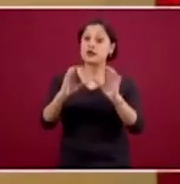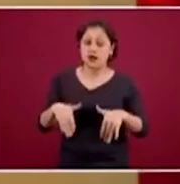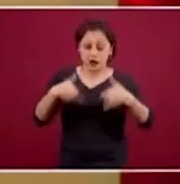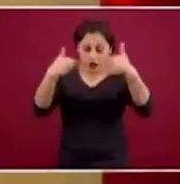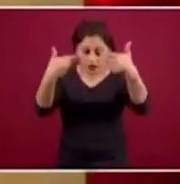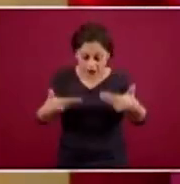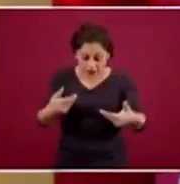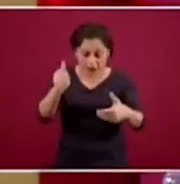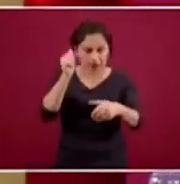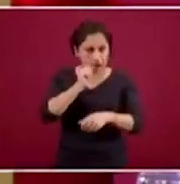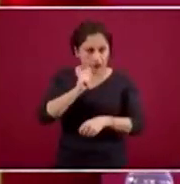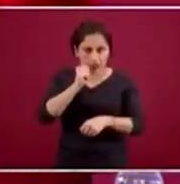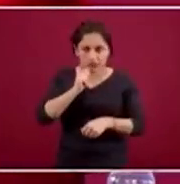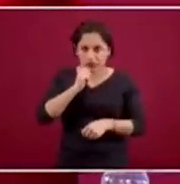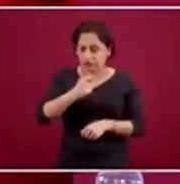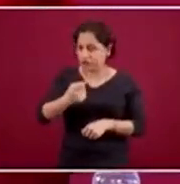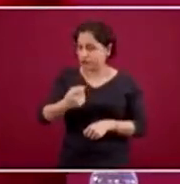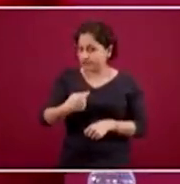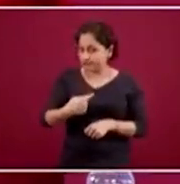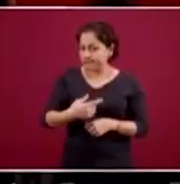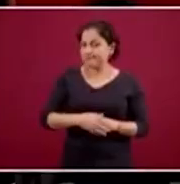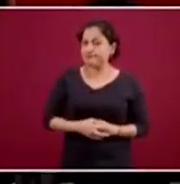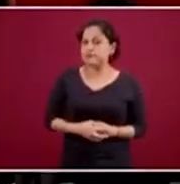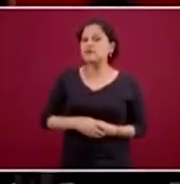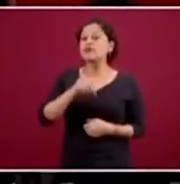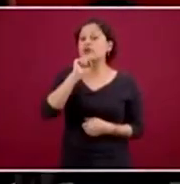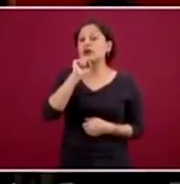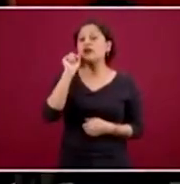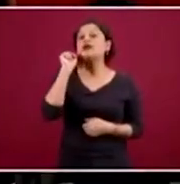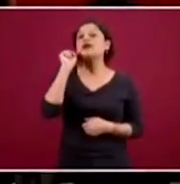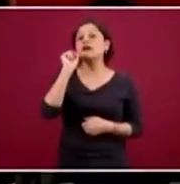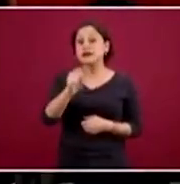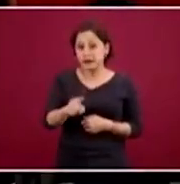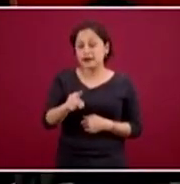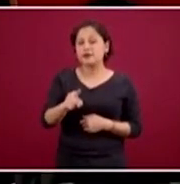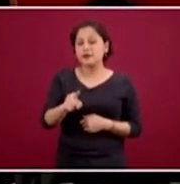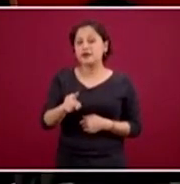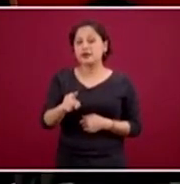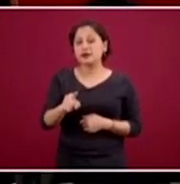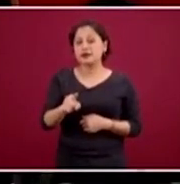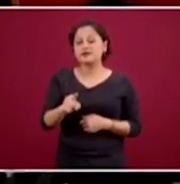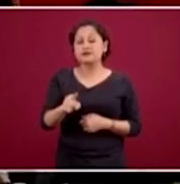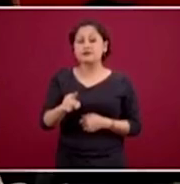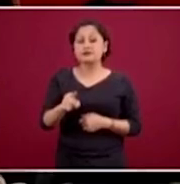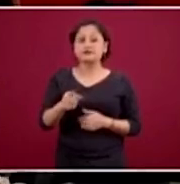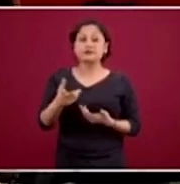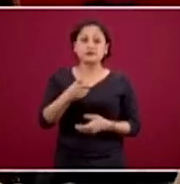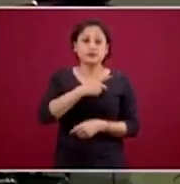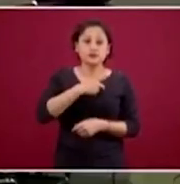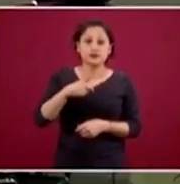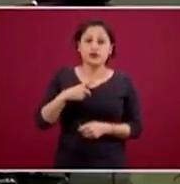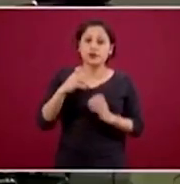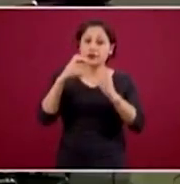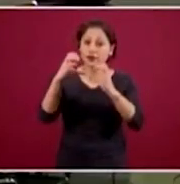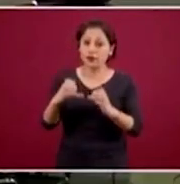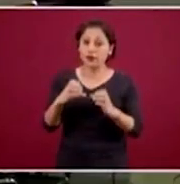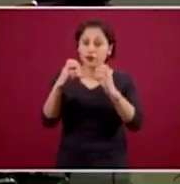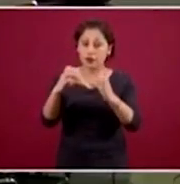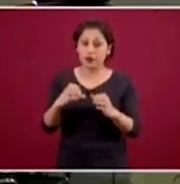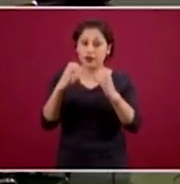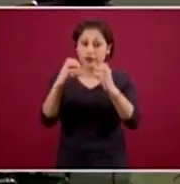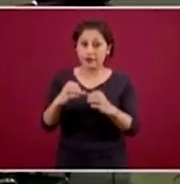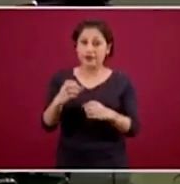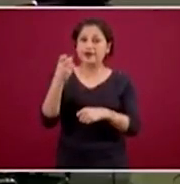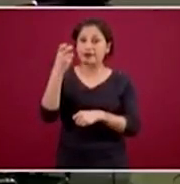el análisis y las medidas deben de ser tomadas cuando menos a mediano plazo y esa ha sido una gran virtud de la estrategia